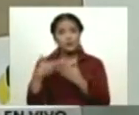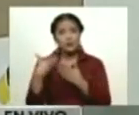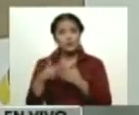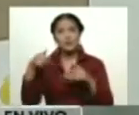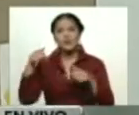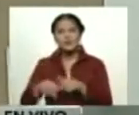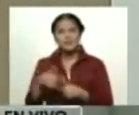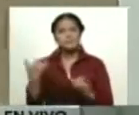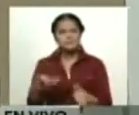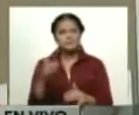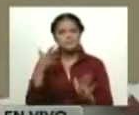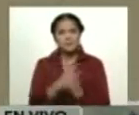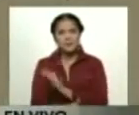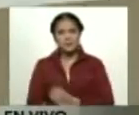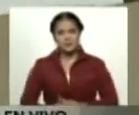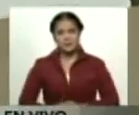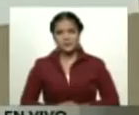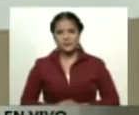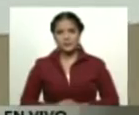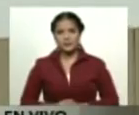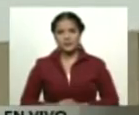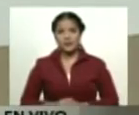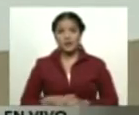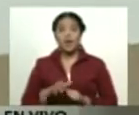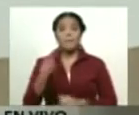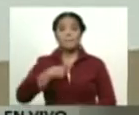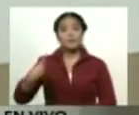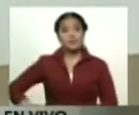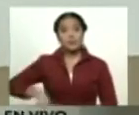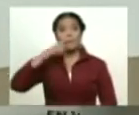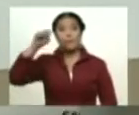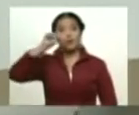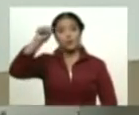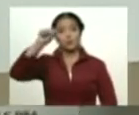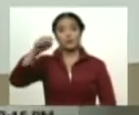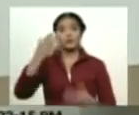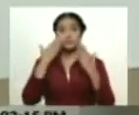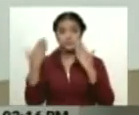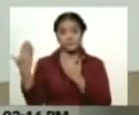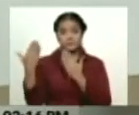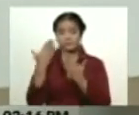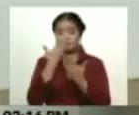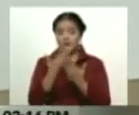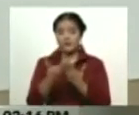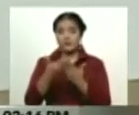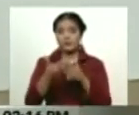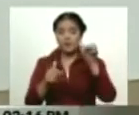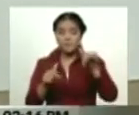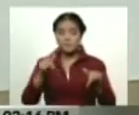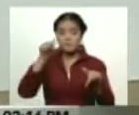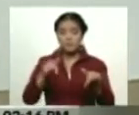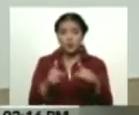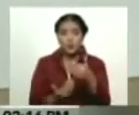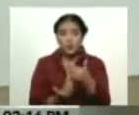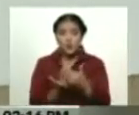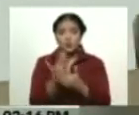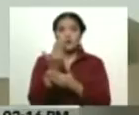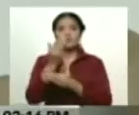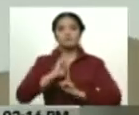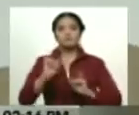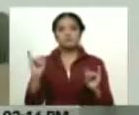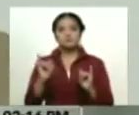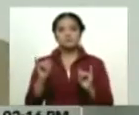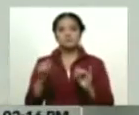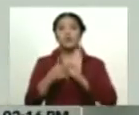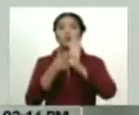aquí está ocurriendo. Ya el presidente Nicolás Maduro se encuentra frente a la máquina de votación y está